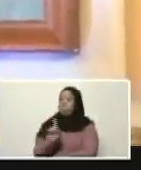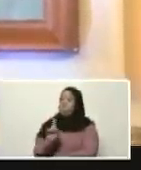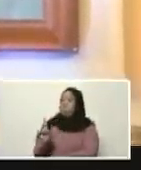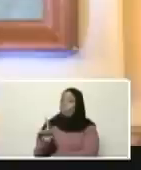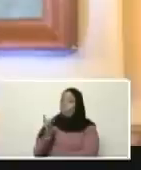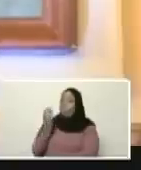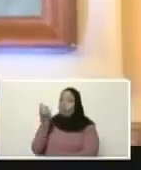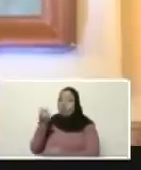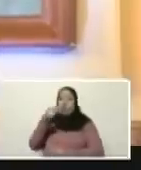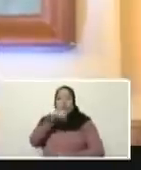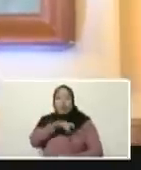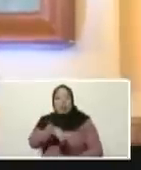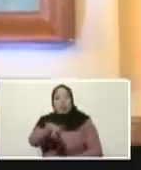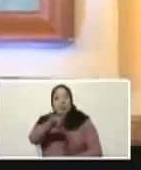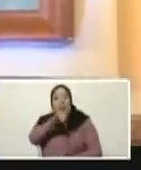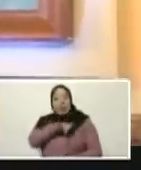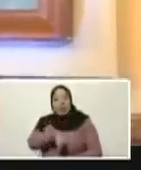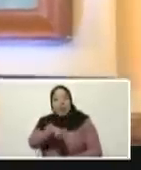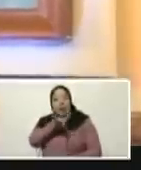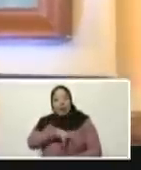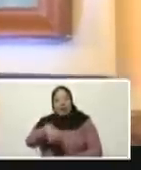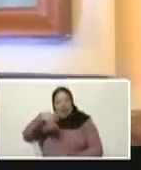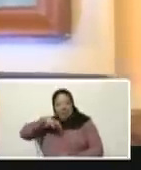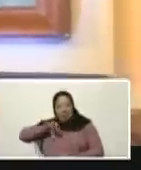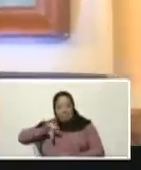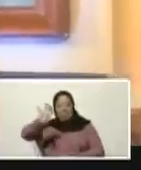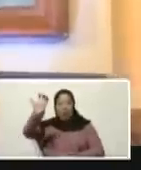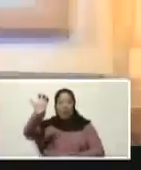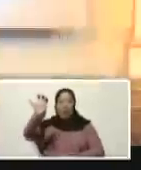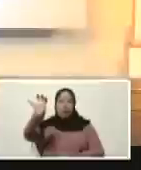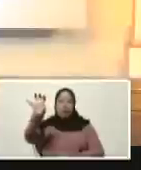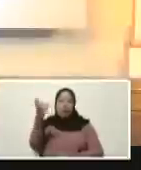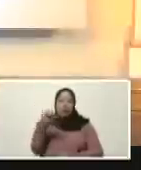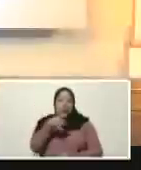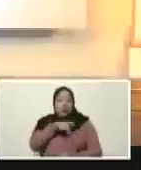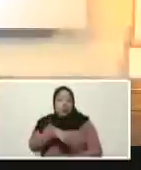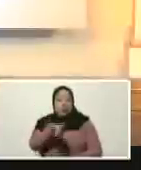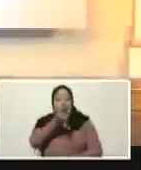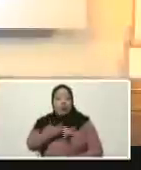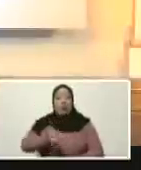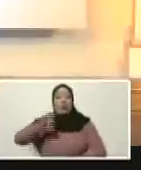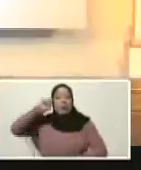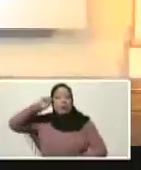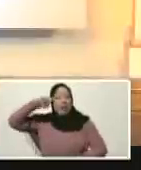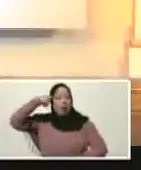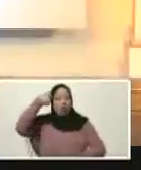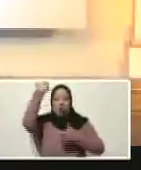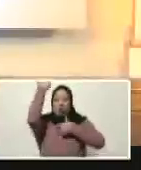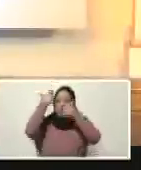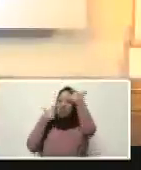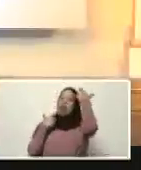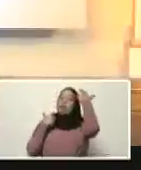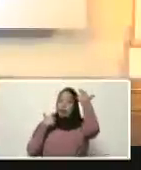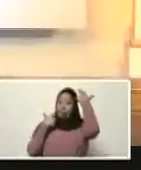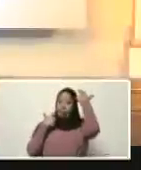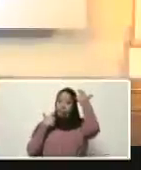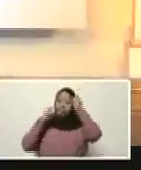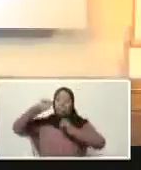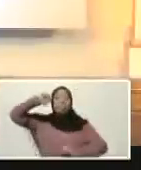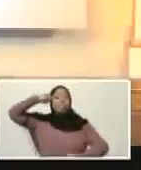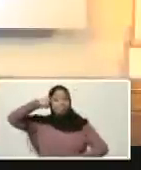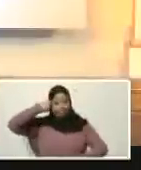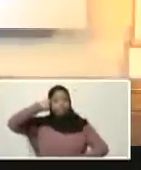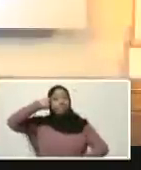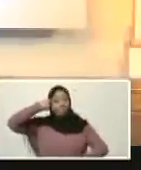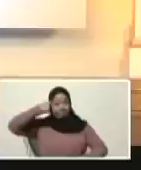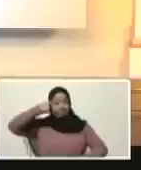sentir el destino de la patria, hasta en las vísceras, como recordara nuestro comandante Hugo Chávez, el dicho